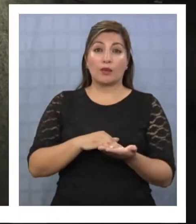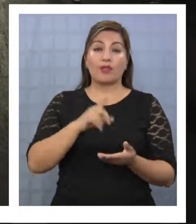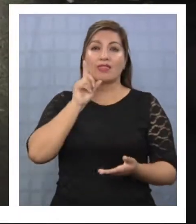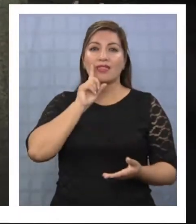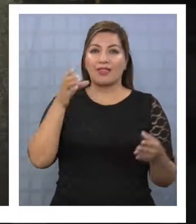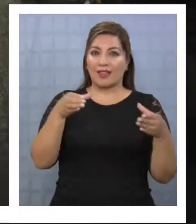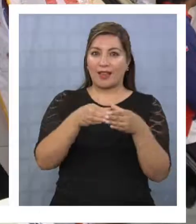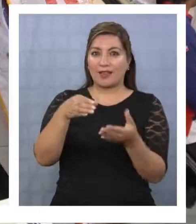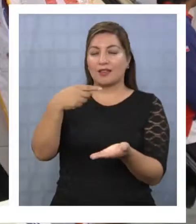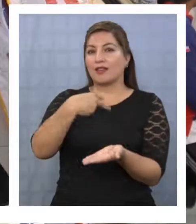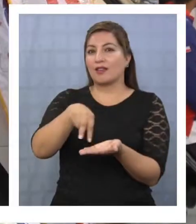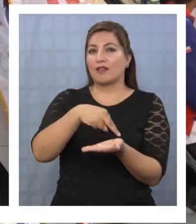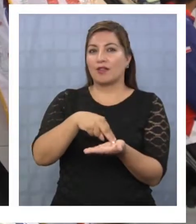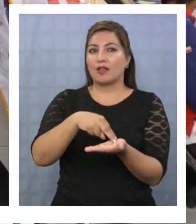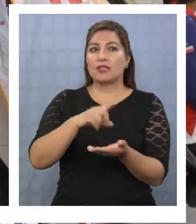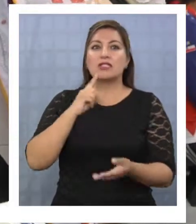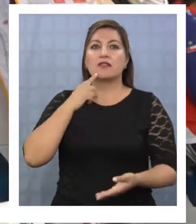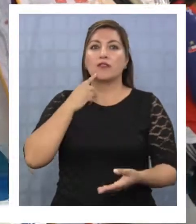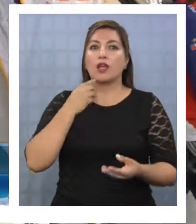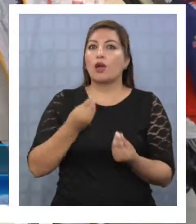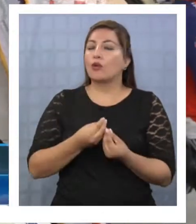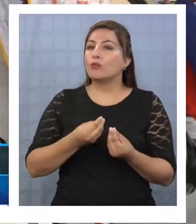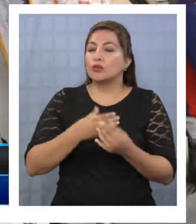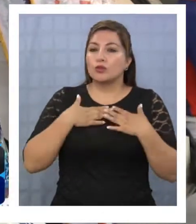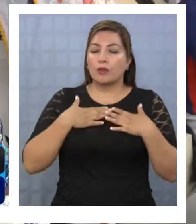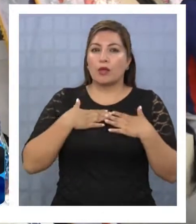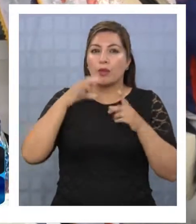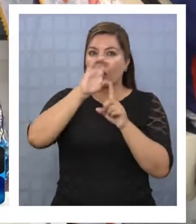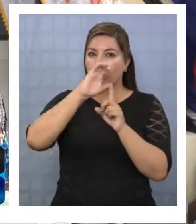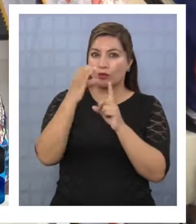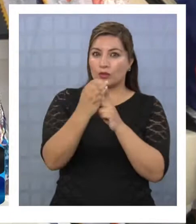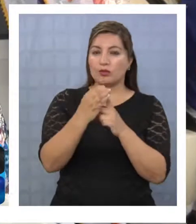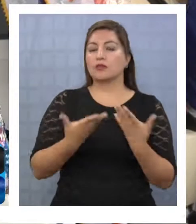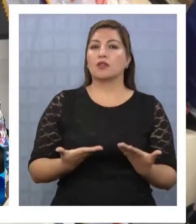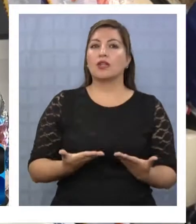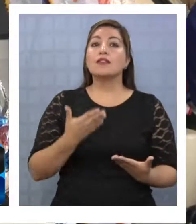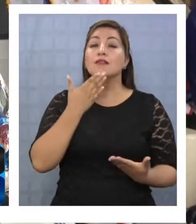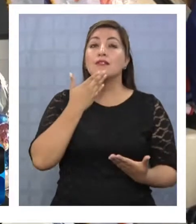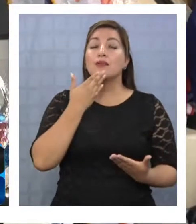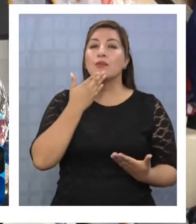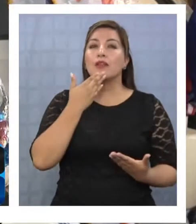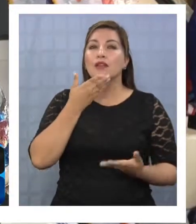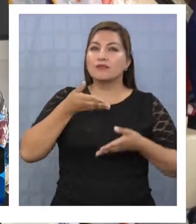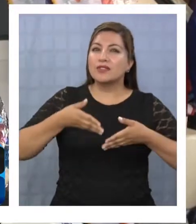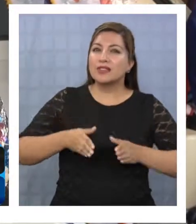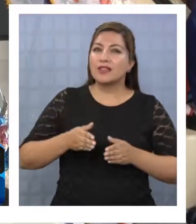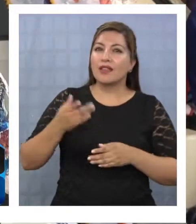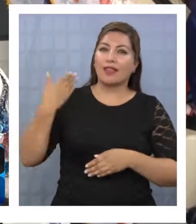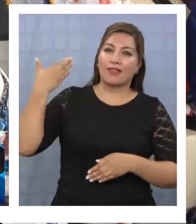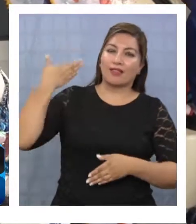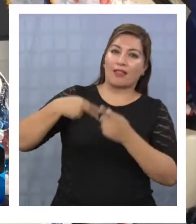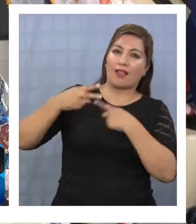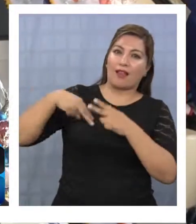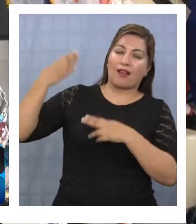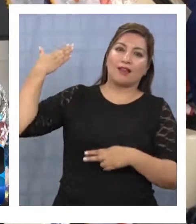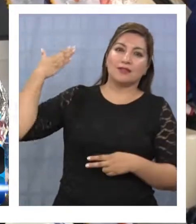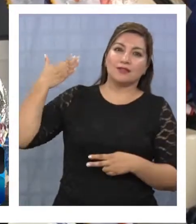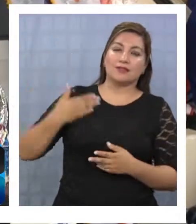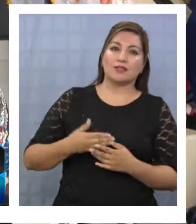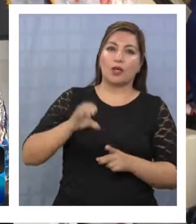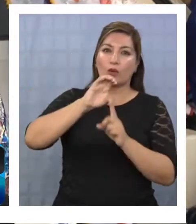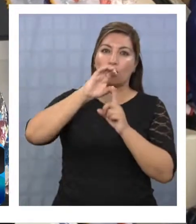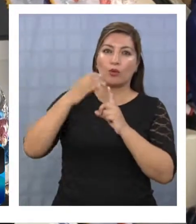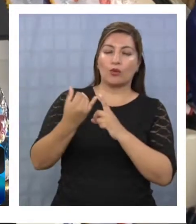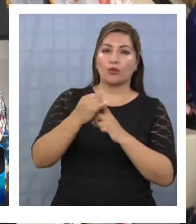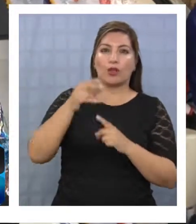mucho para mí lo que es cultura y también nuestros orígenes, orígenes de lo que lleva de la